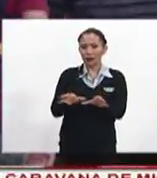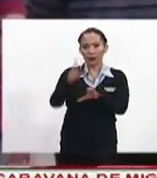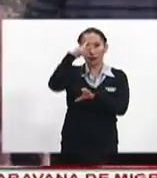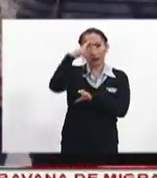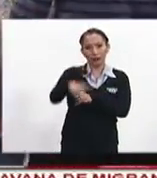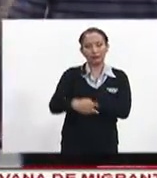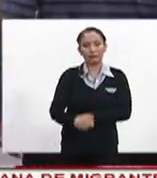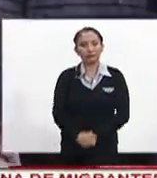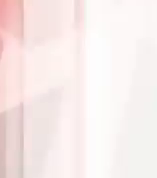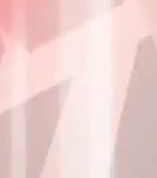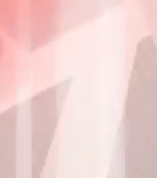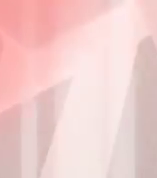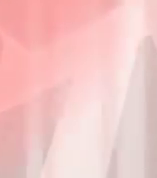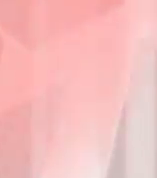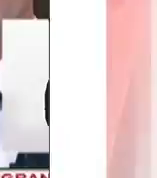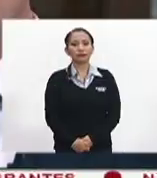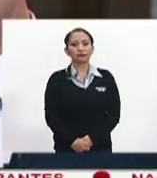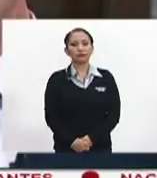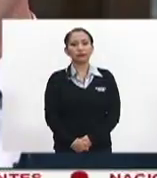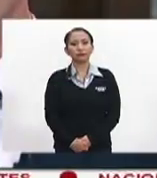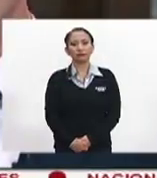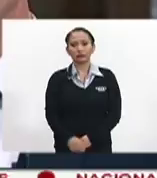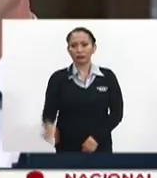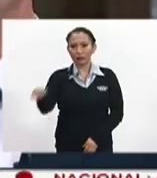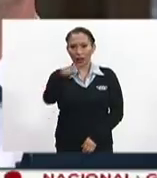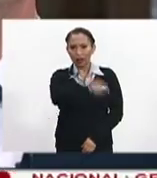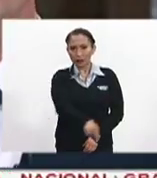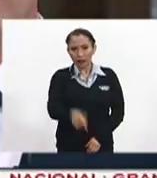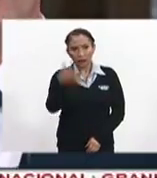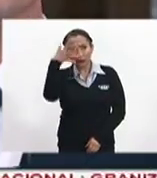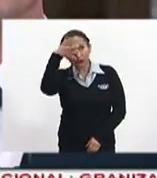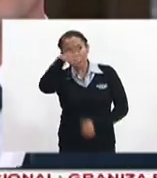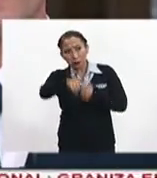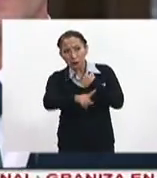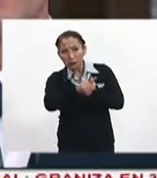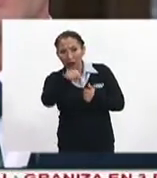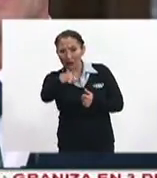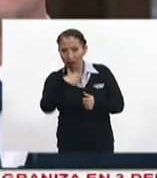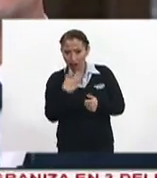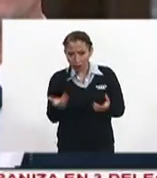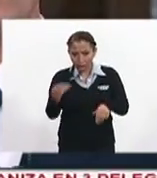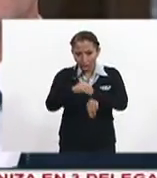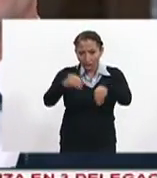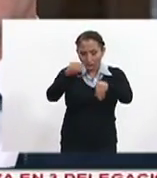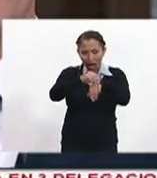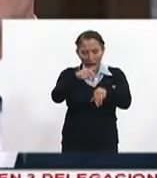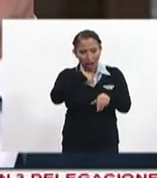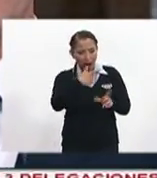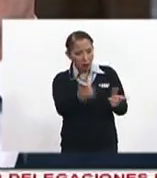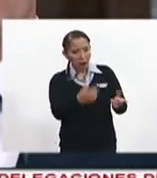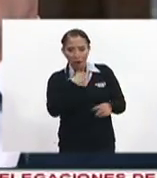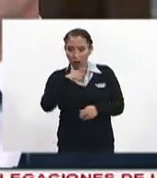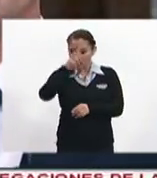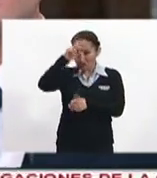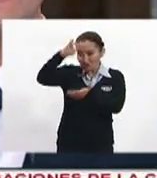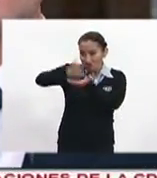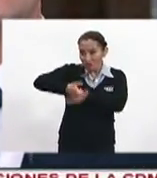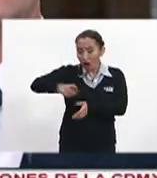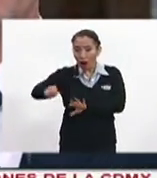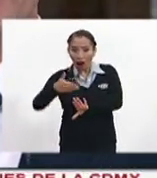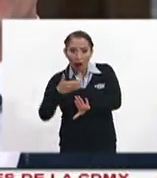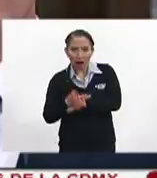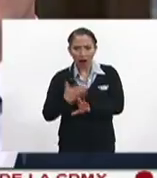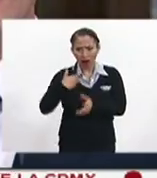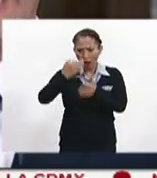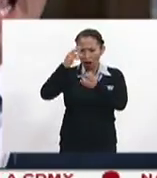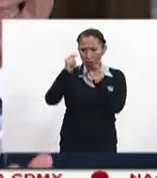los mexicanos. Pero estos desafíos nunca justificarán actitudes amenazantes o faltas